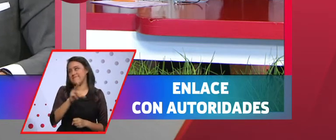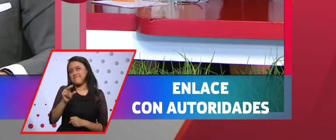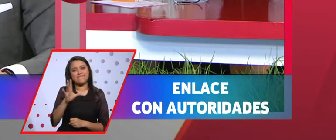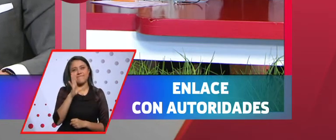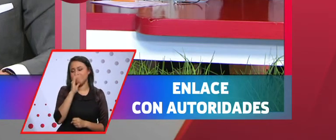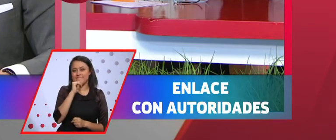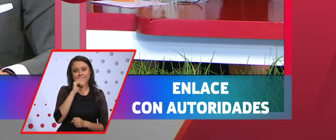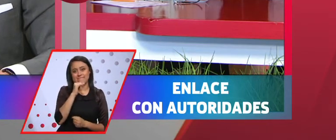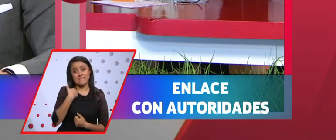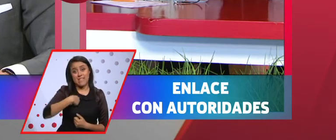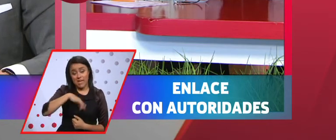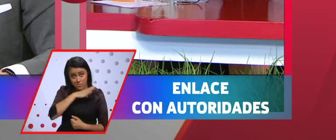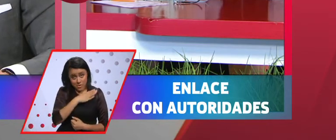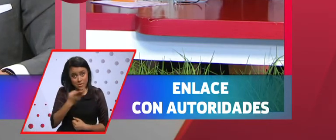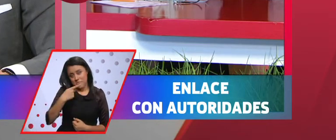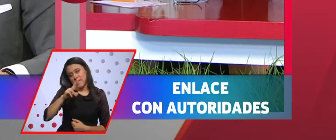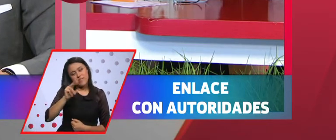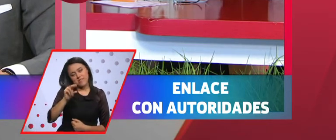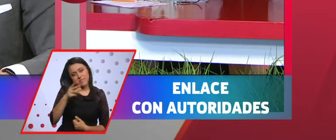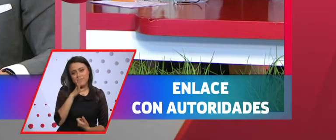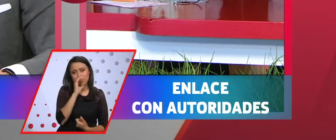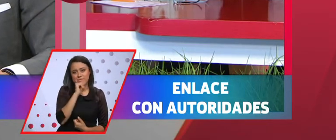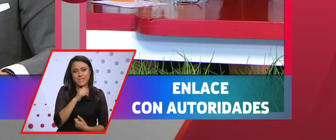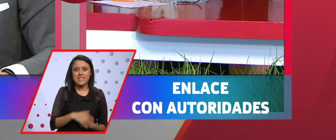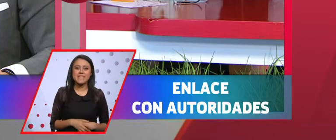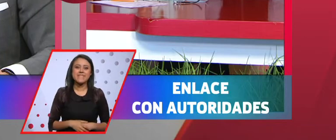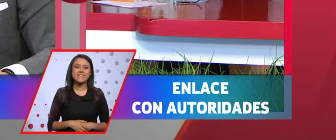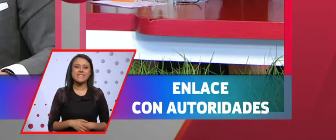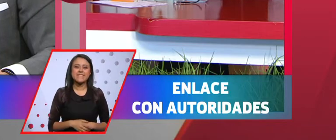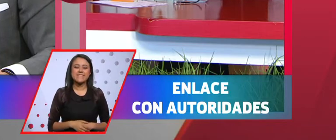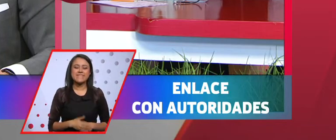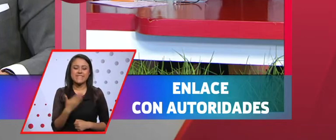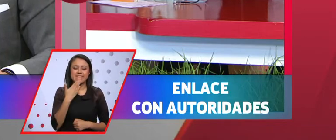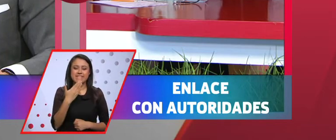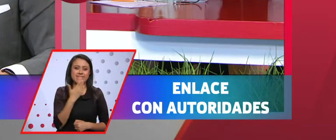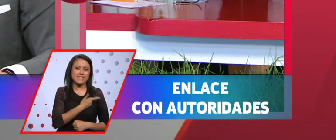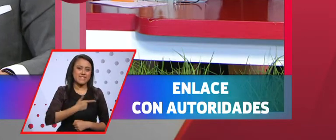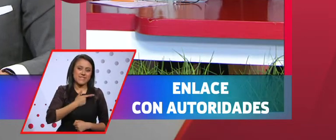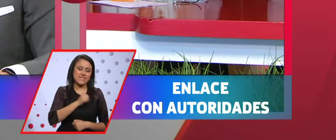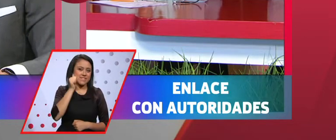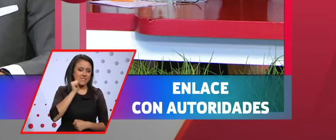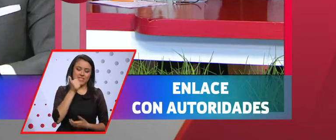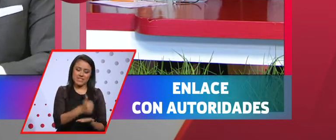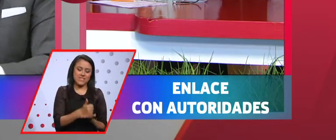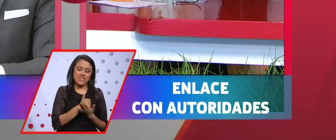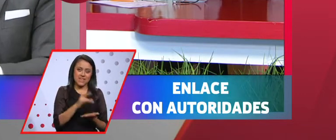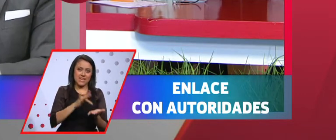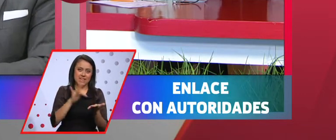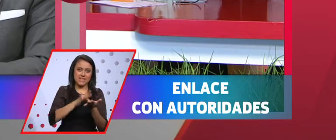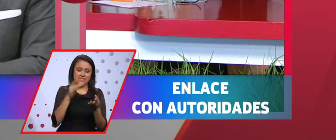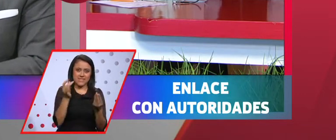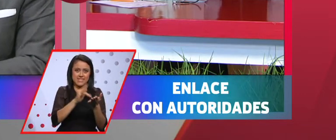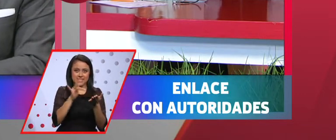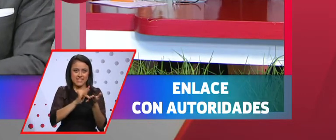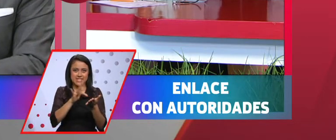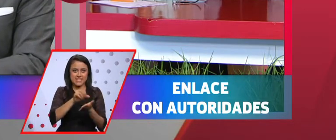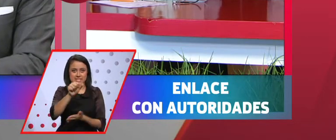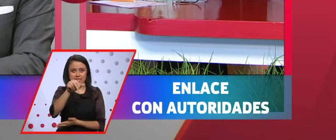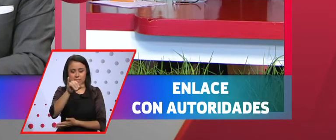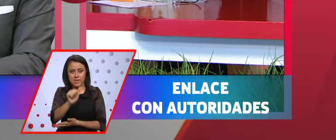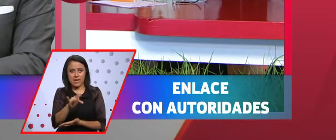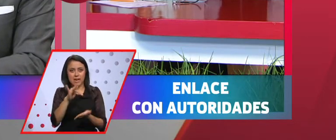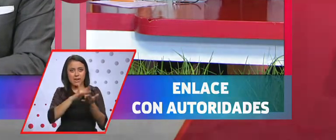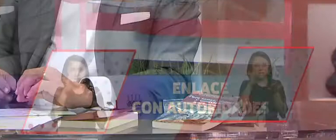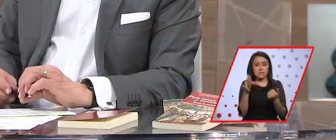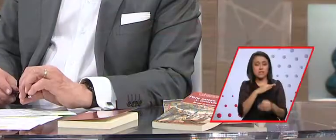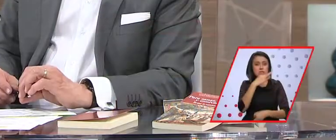estaría padre, pero no. Estaría padre, pero sí. Pero no. Ya con muchísimo gusto recibimos el apoyo como siempre, señor. Muy amable, mil gracias. Gracias, Sammy, muy amable. ¿De qué, señor?